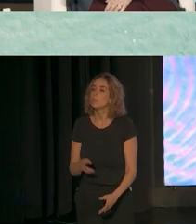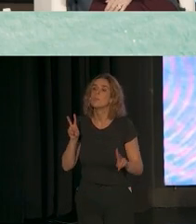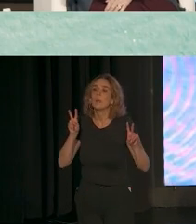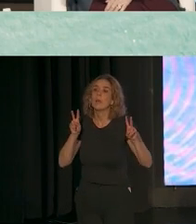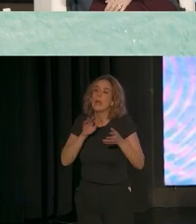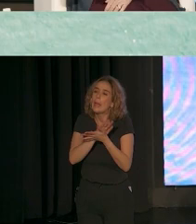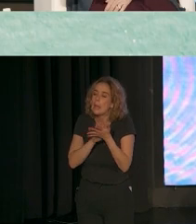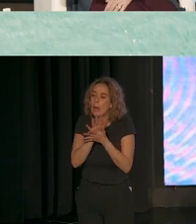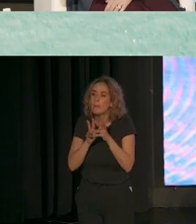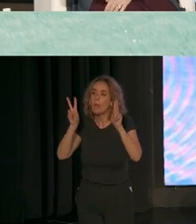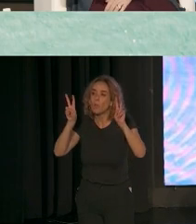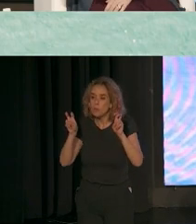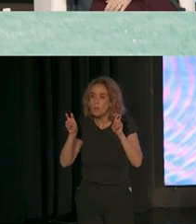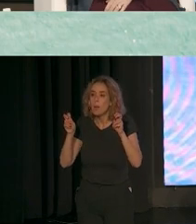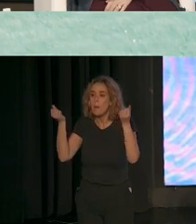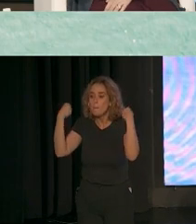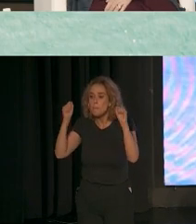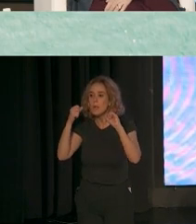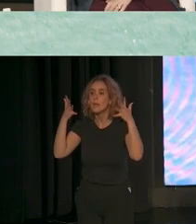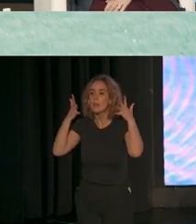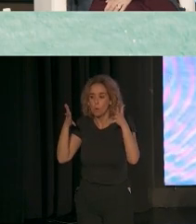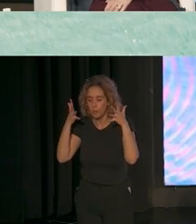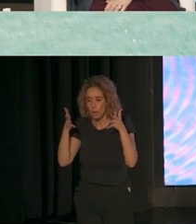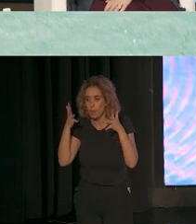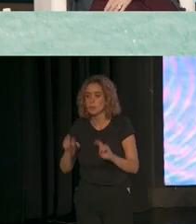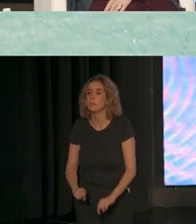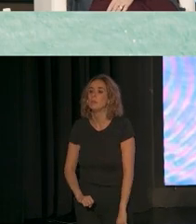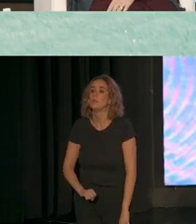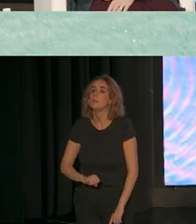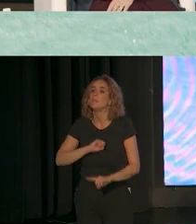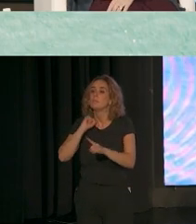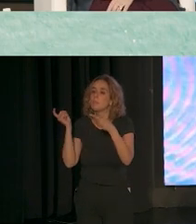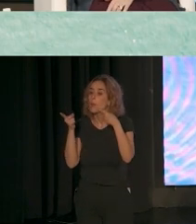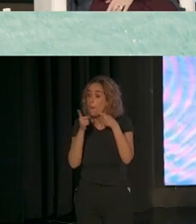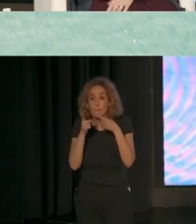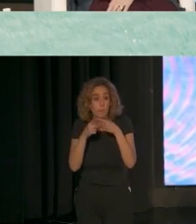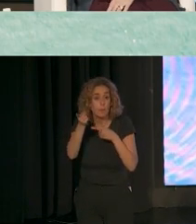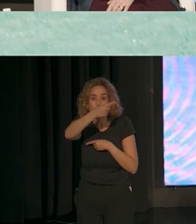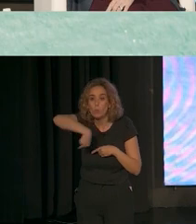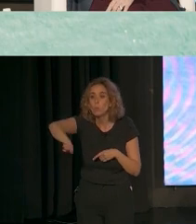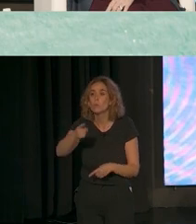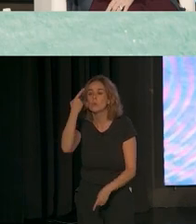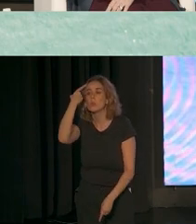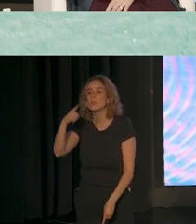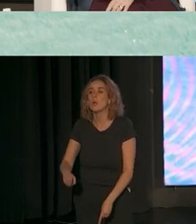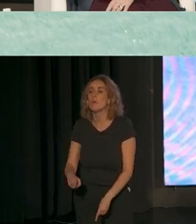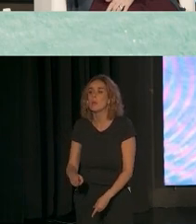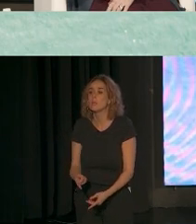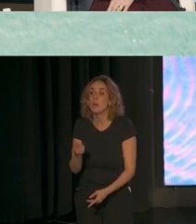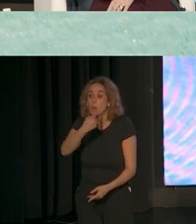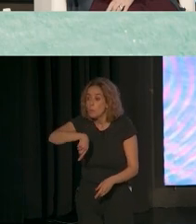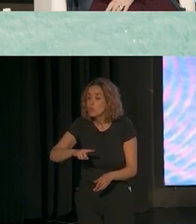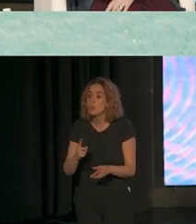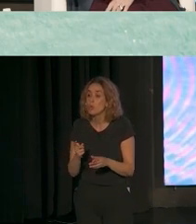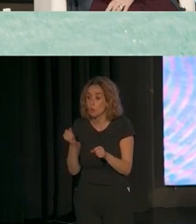Hablando un poquito más sobre las prácticas recomendadas. En primer lugar, como muchos de vosotros sabréis, porque seguramente seréis